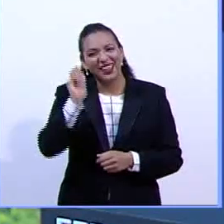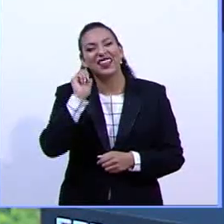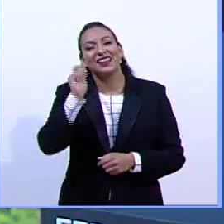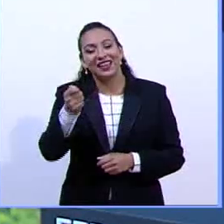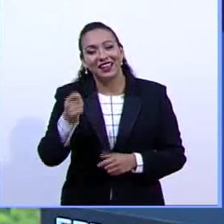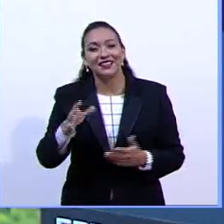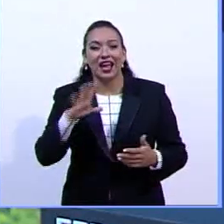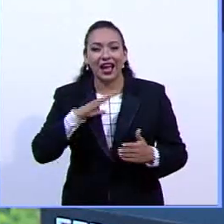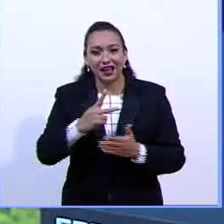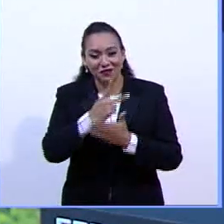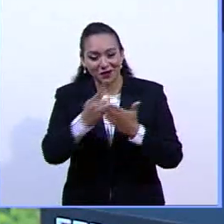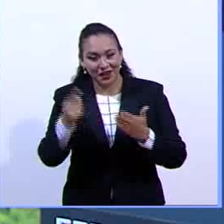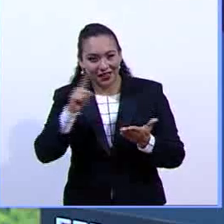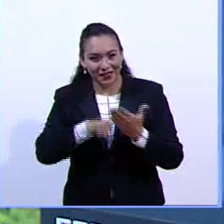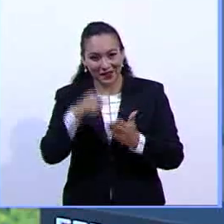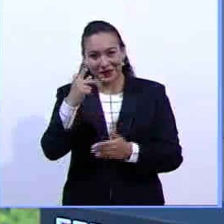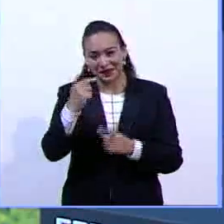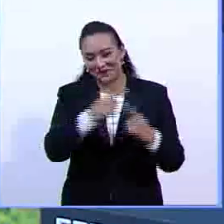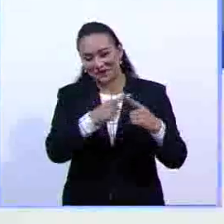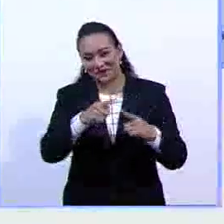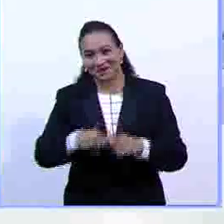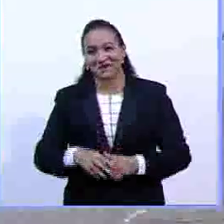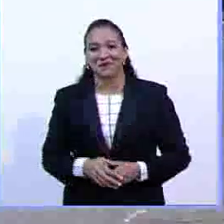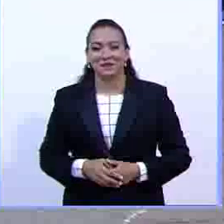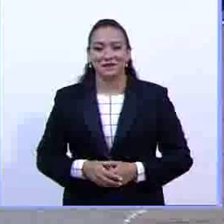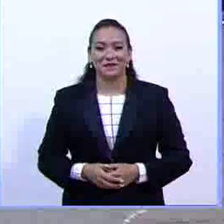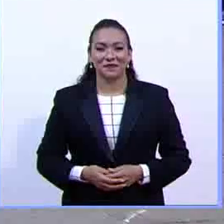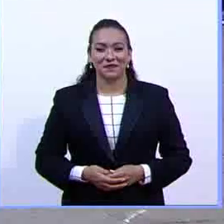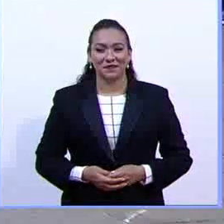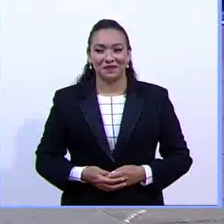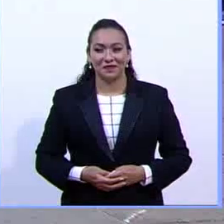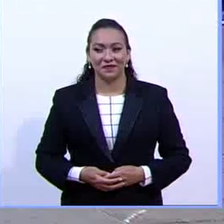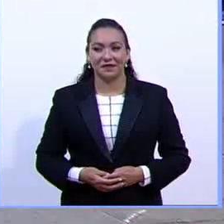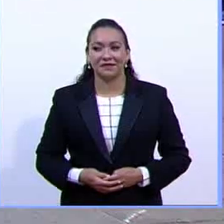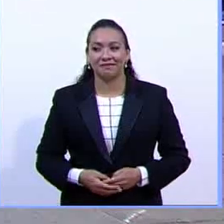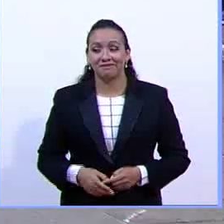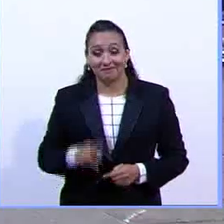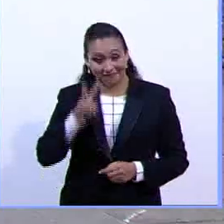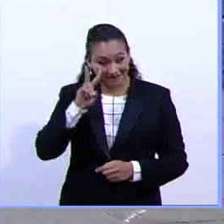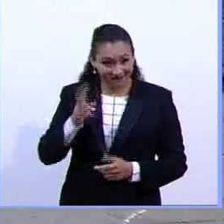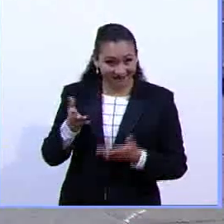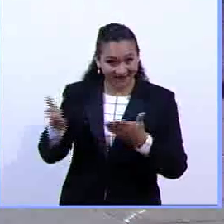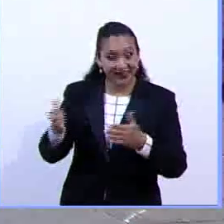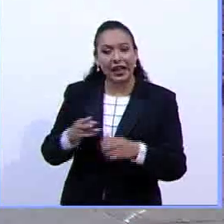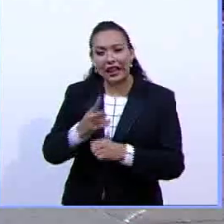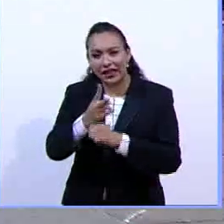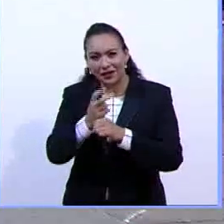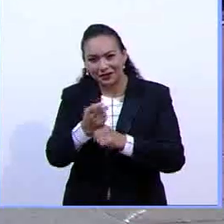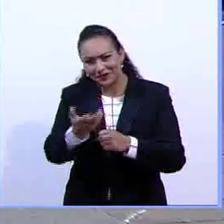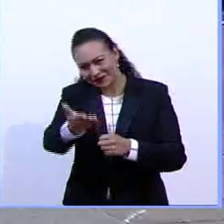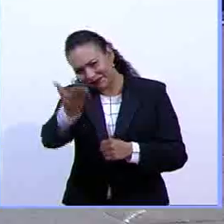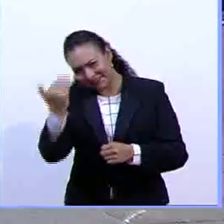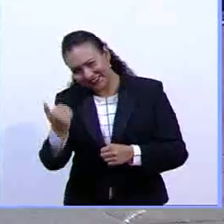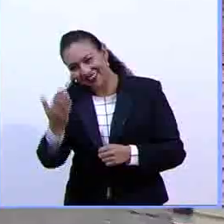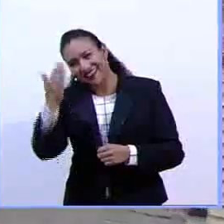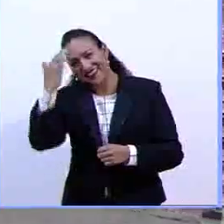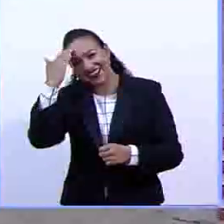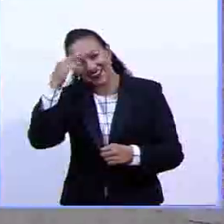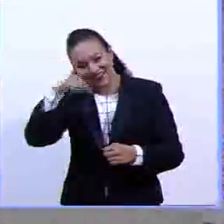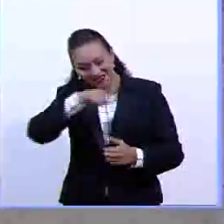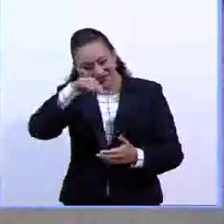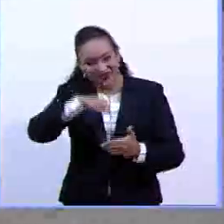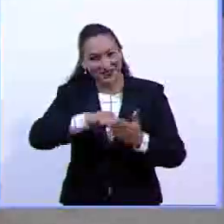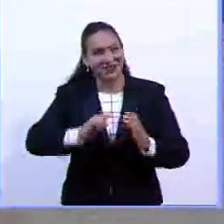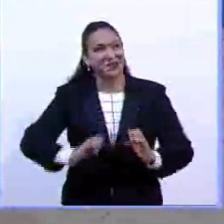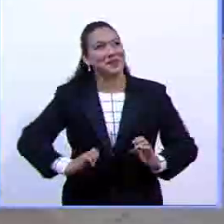oferta programática que hay dentro de Justicia TV. Como pueden observar, la invitación es a visitar este emblemático espacio